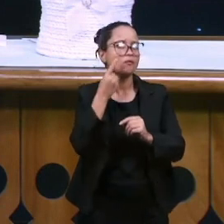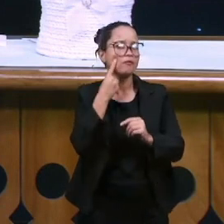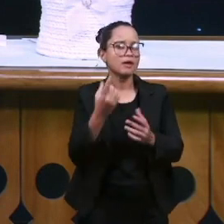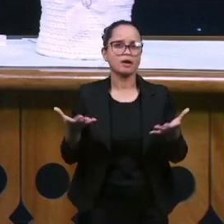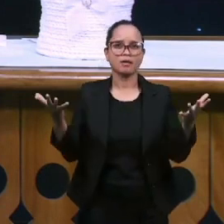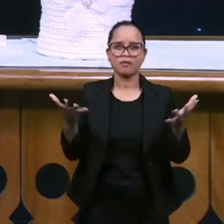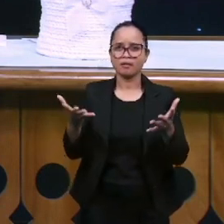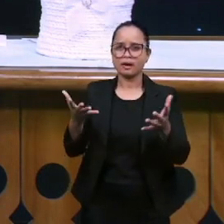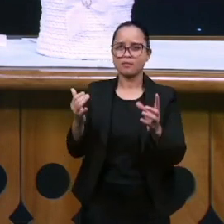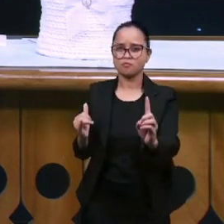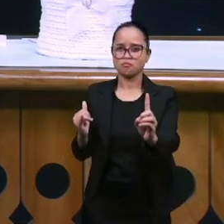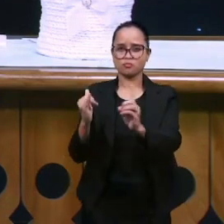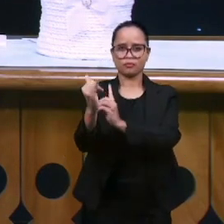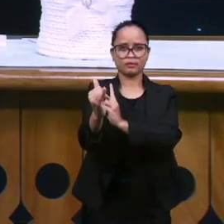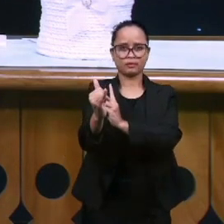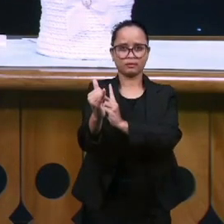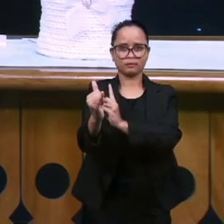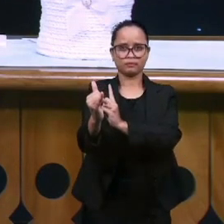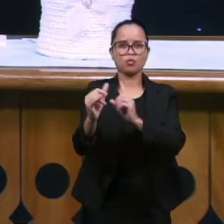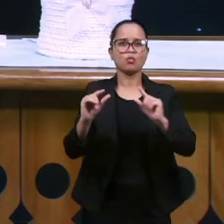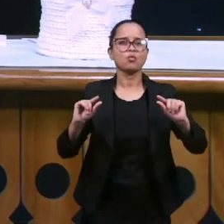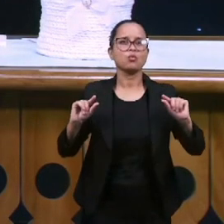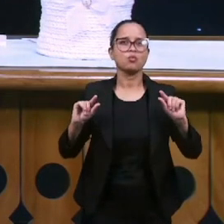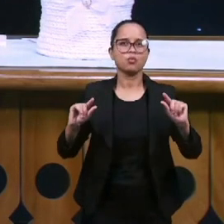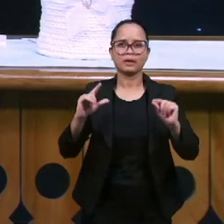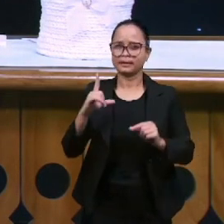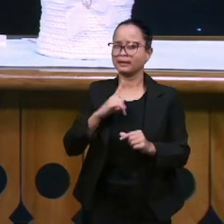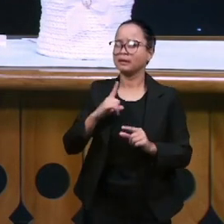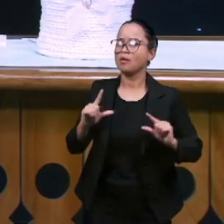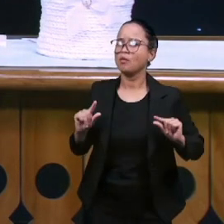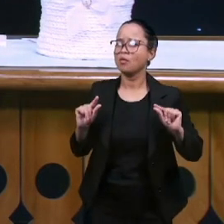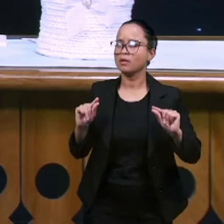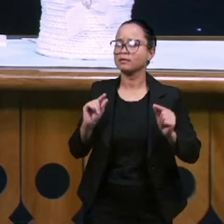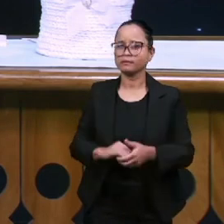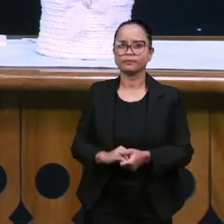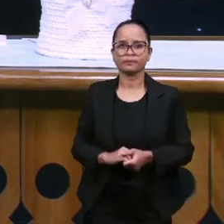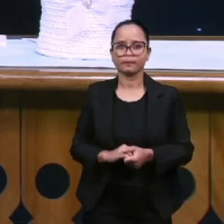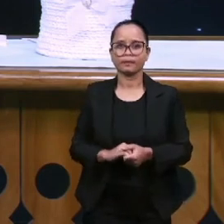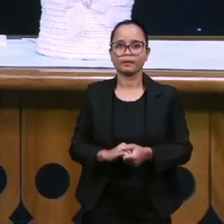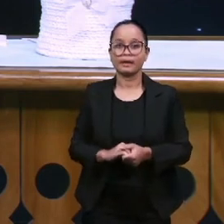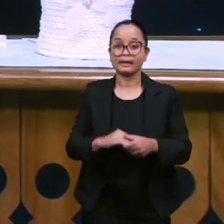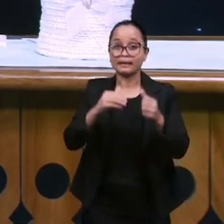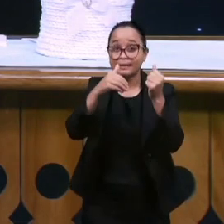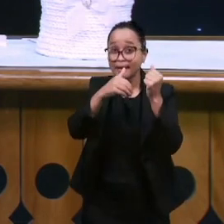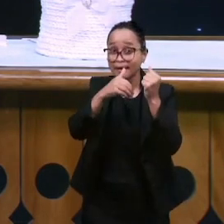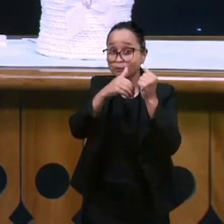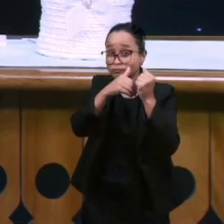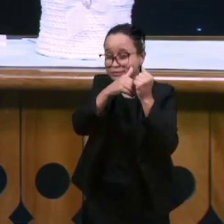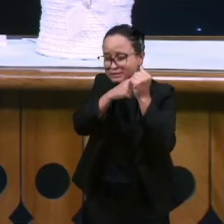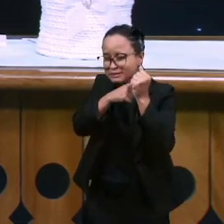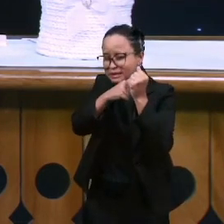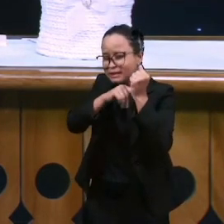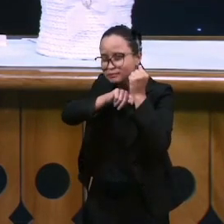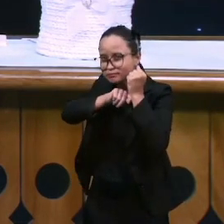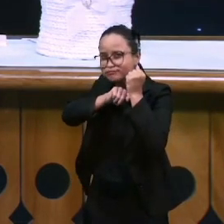lo profético existe aquello que es el misterio.